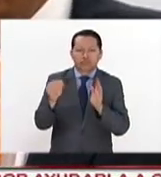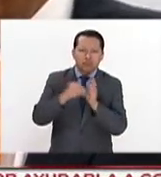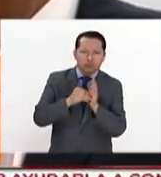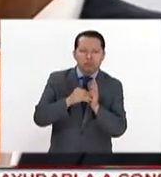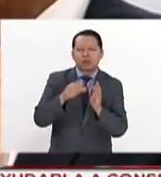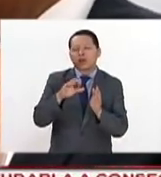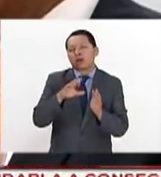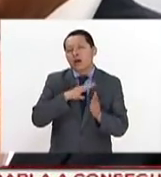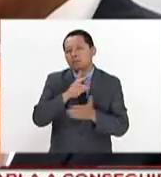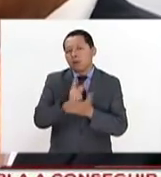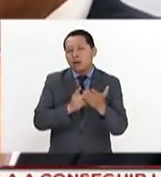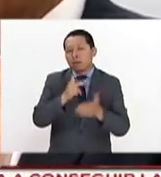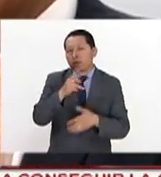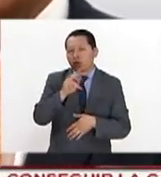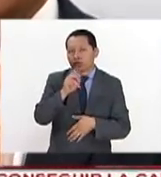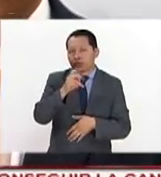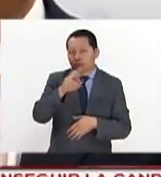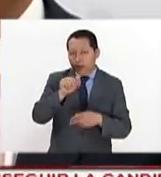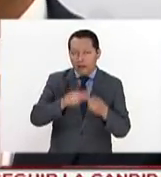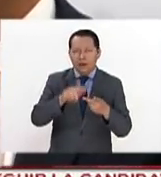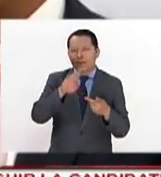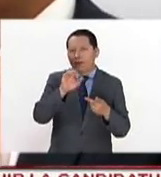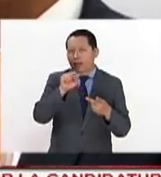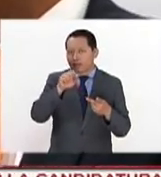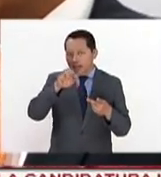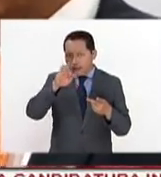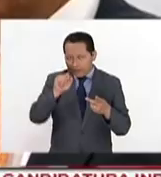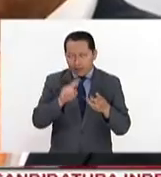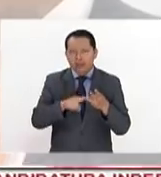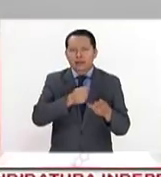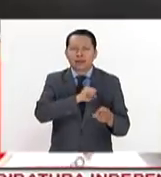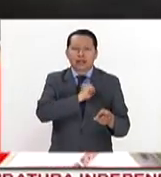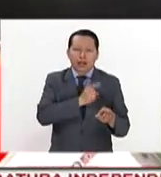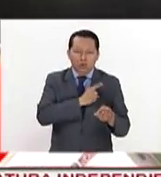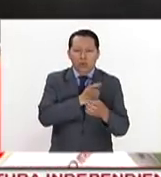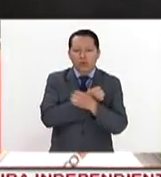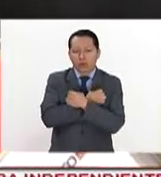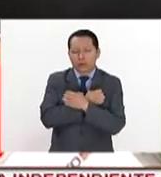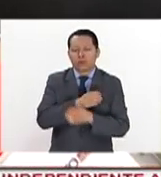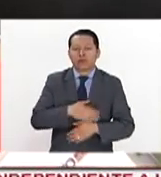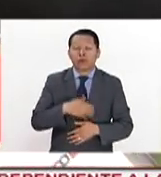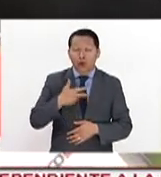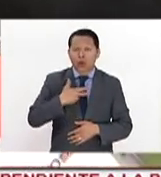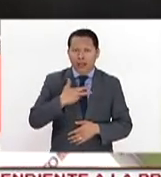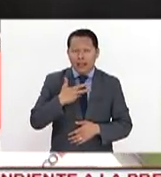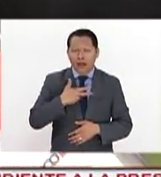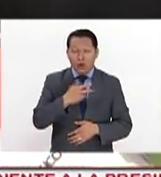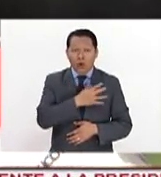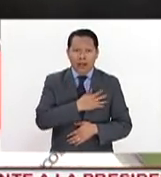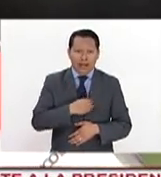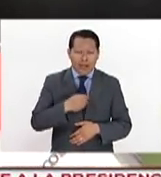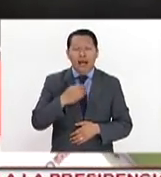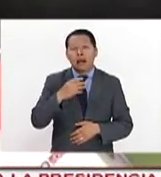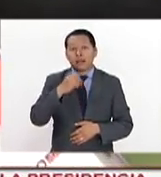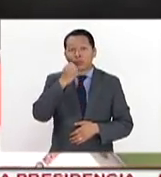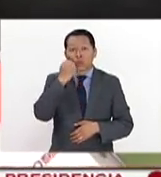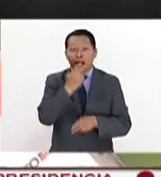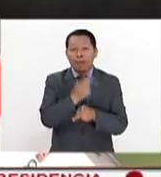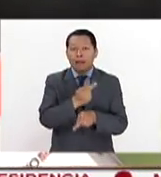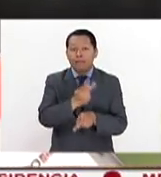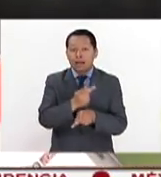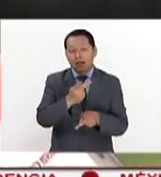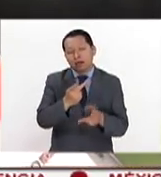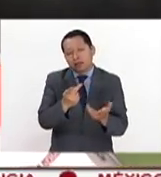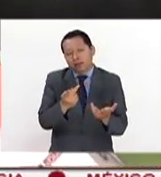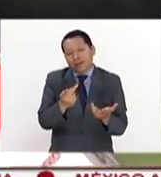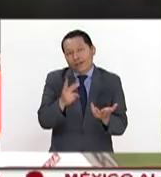de Prospera, de Bansefi, de salud, de educación. Yo tengo una hija que estudia la preparatoria y al igual pues yo no